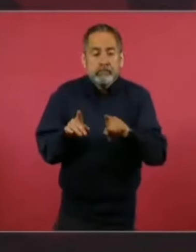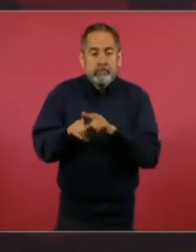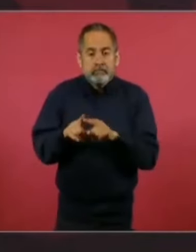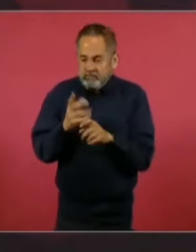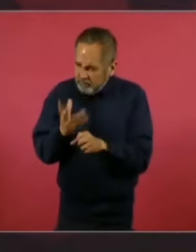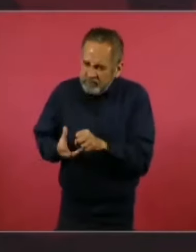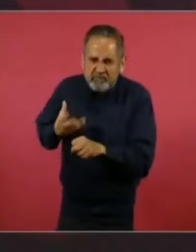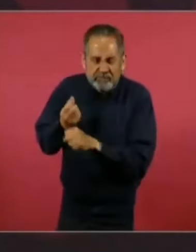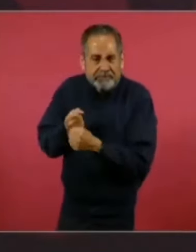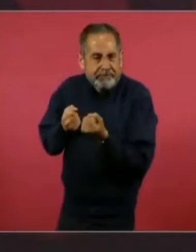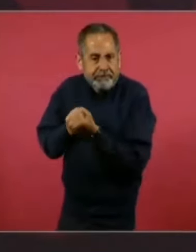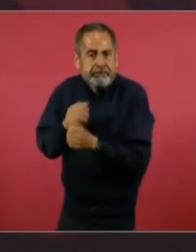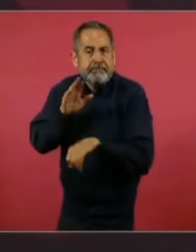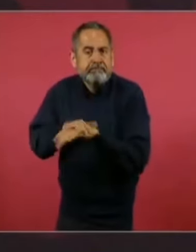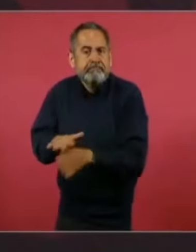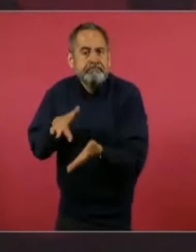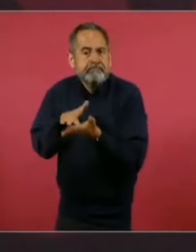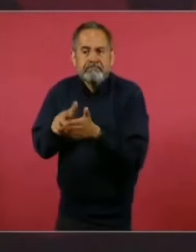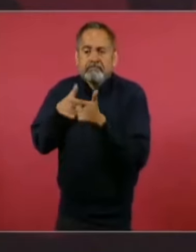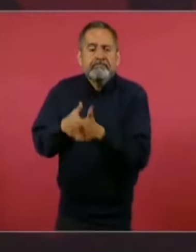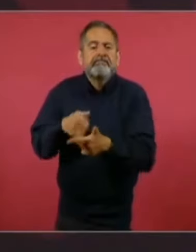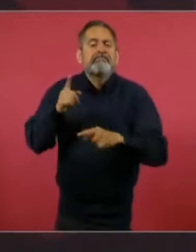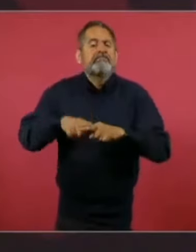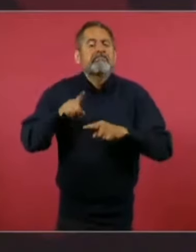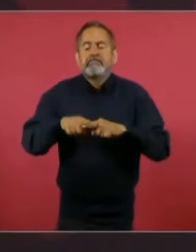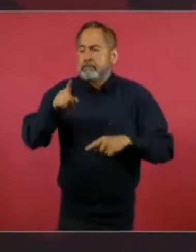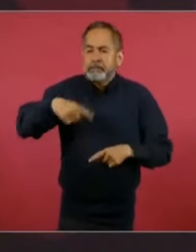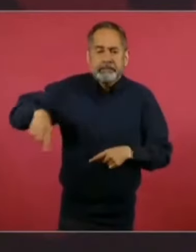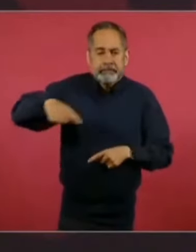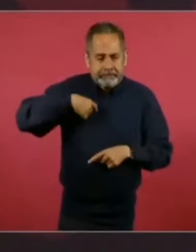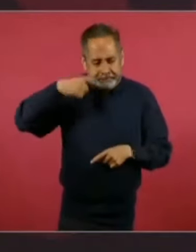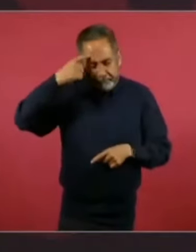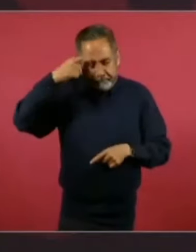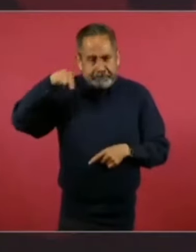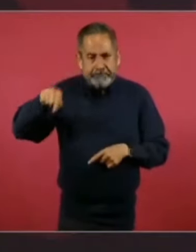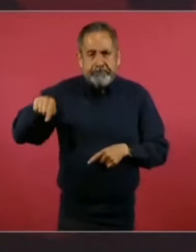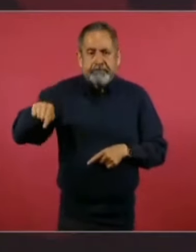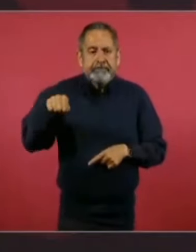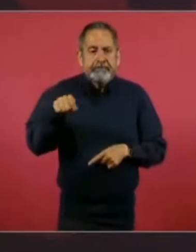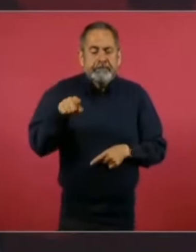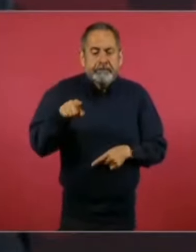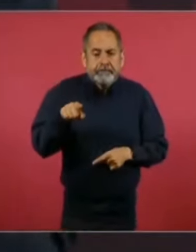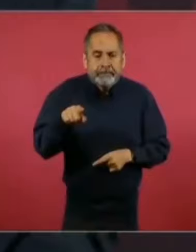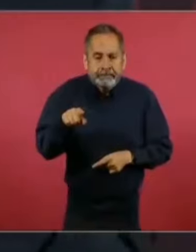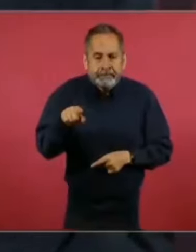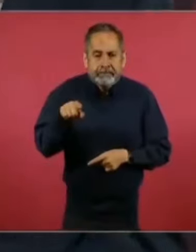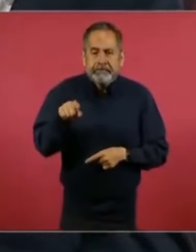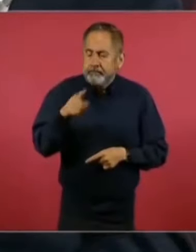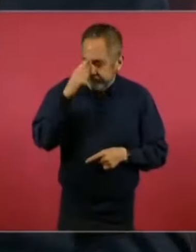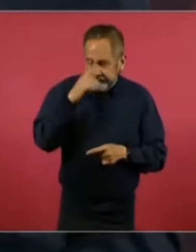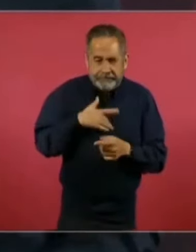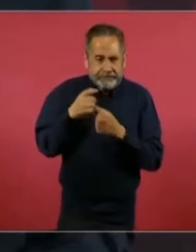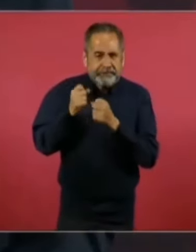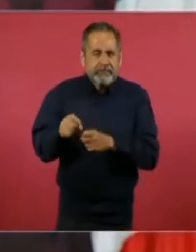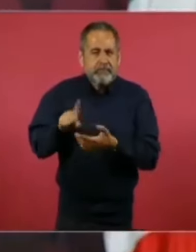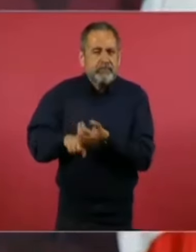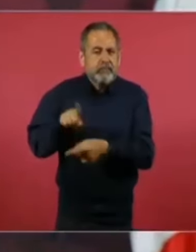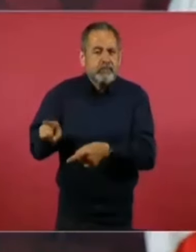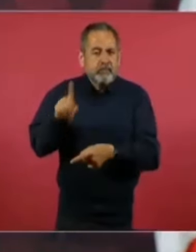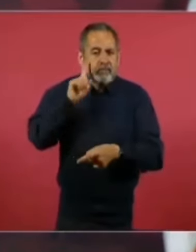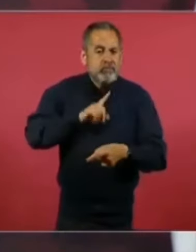vamos a seguir reforzando seguramente, porque la presidenta